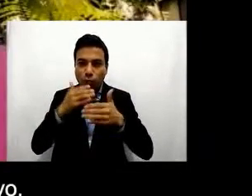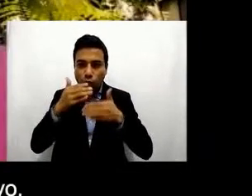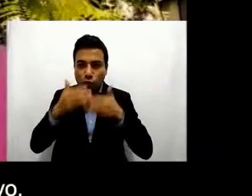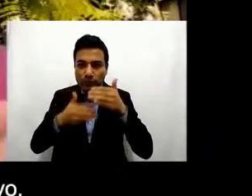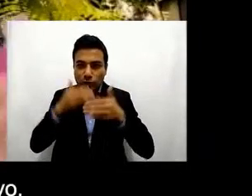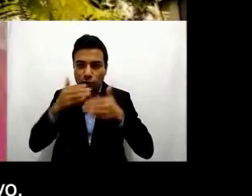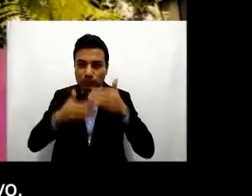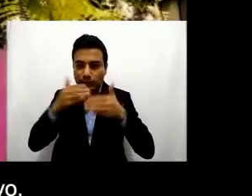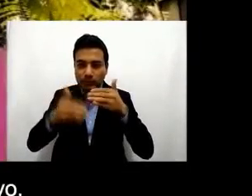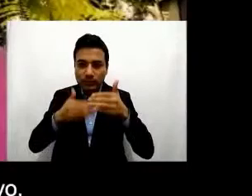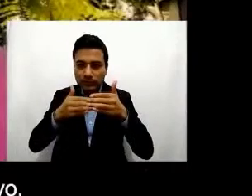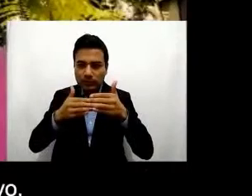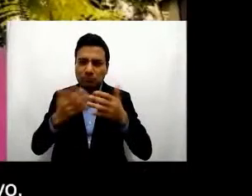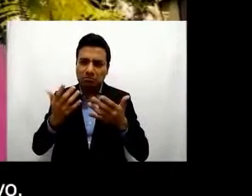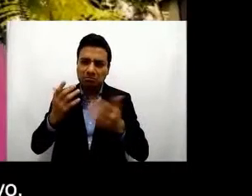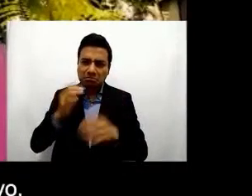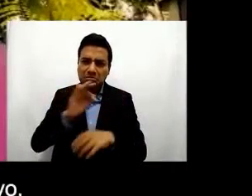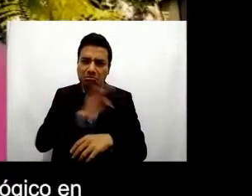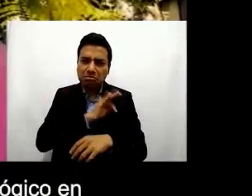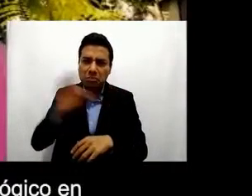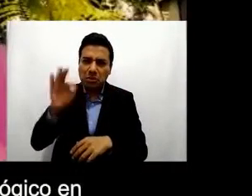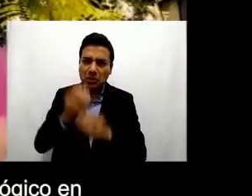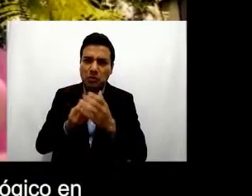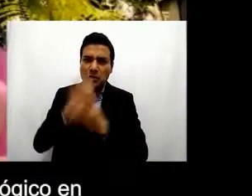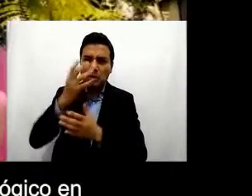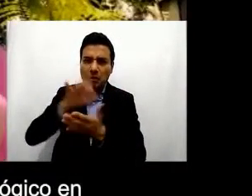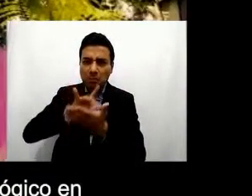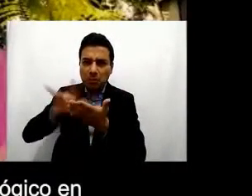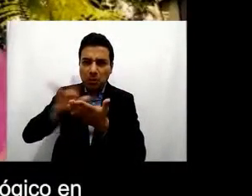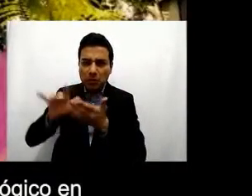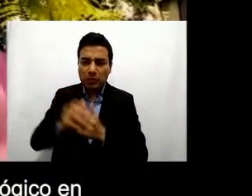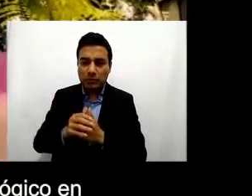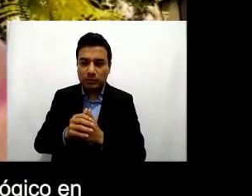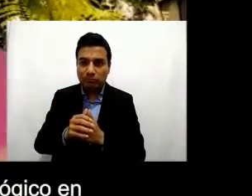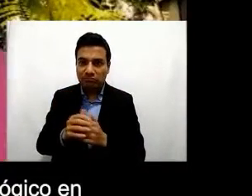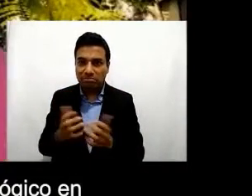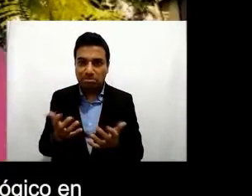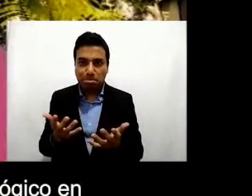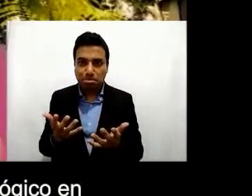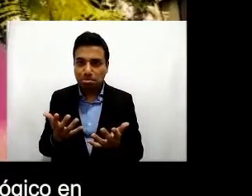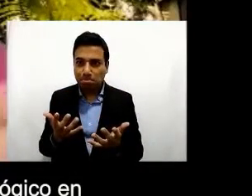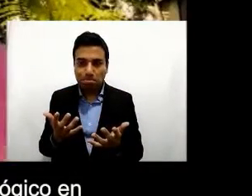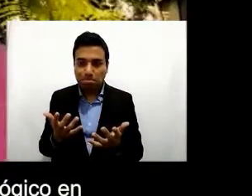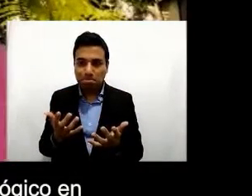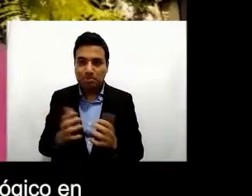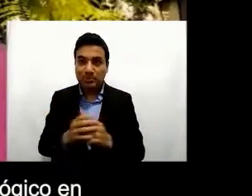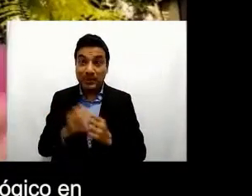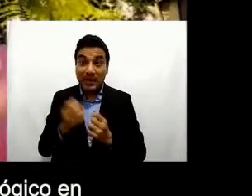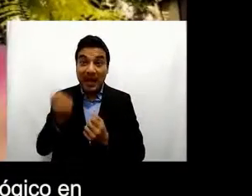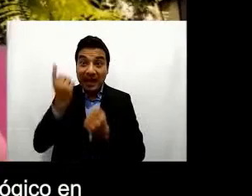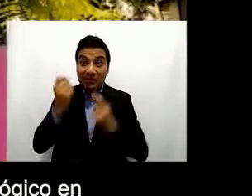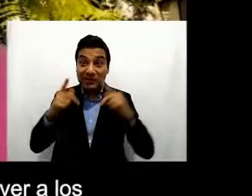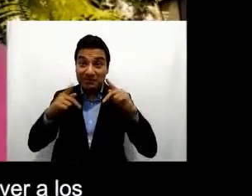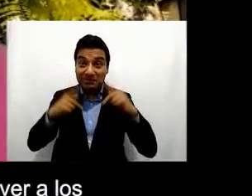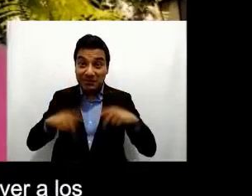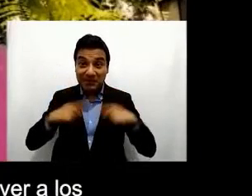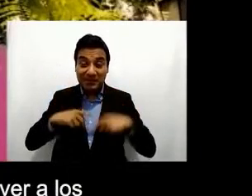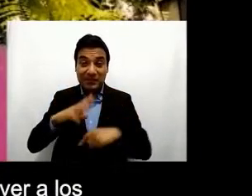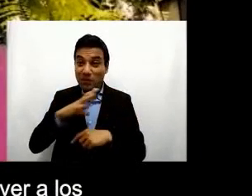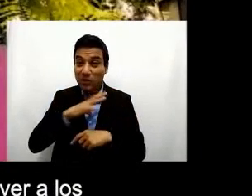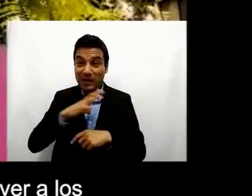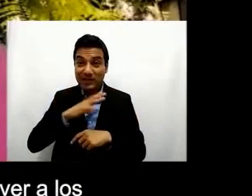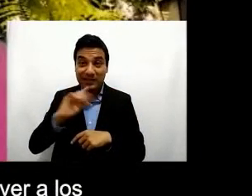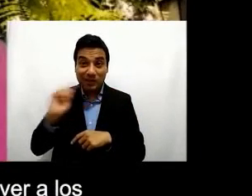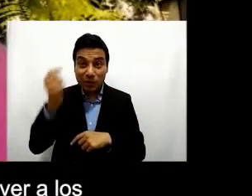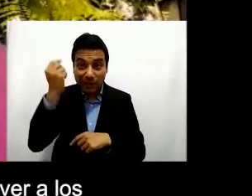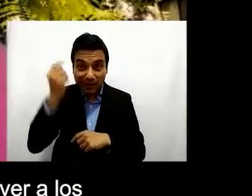vamos a generar este apoyo, se va a generar esto, pero de pronto había limitaciones en acceso tecnológico, en acceso digital, en saberes y demás para